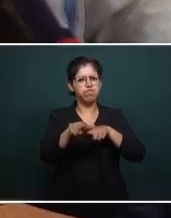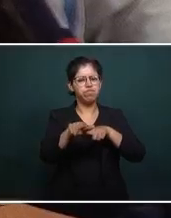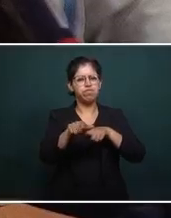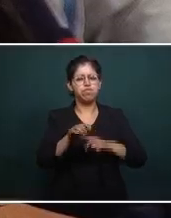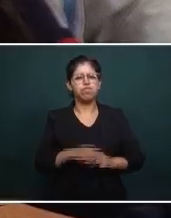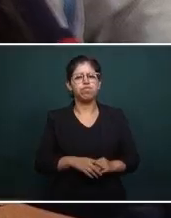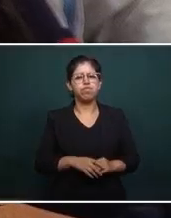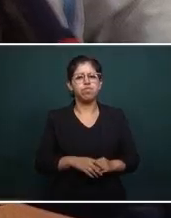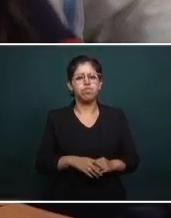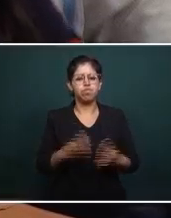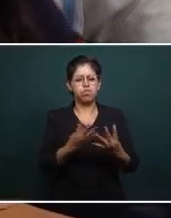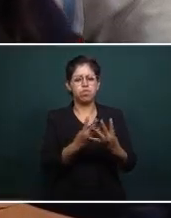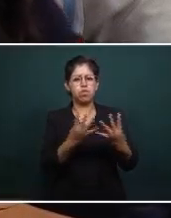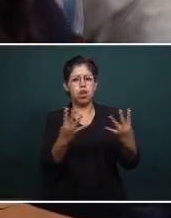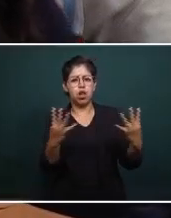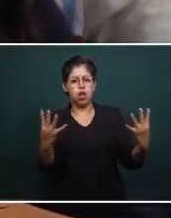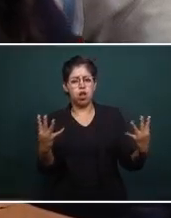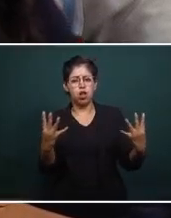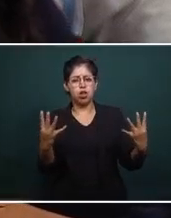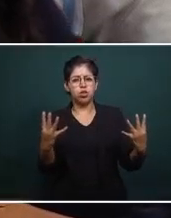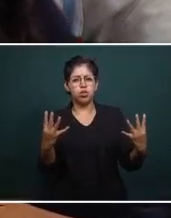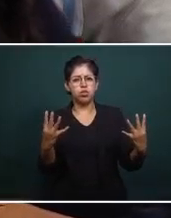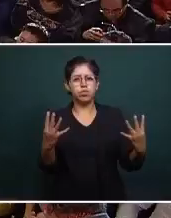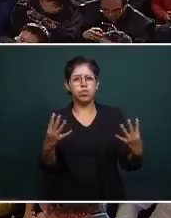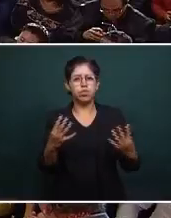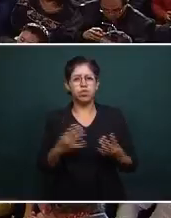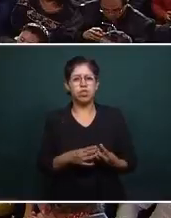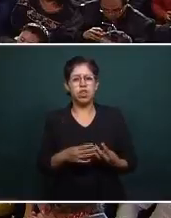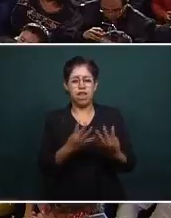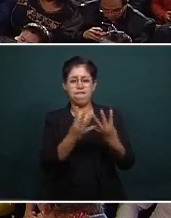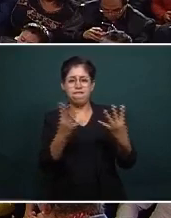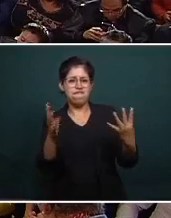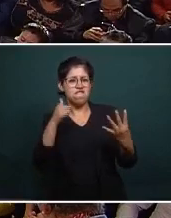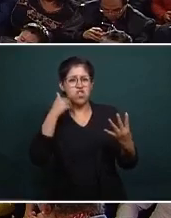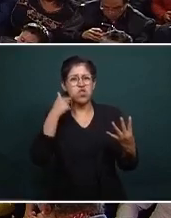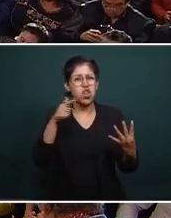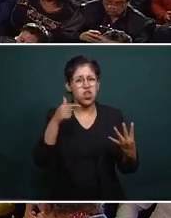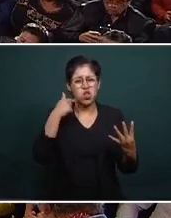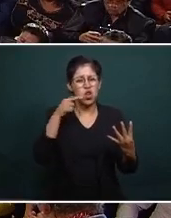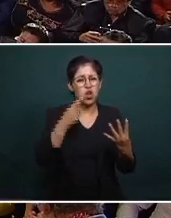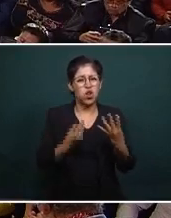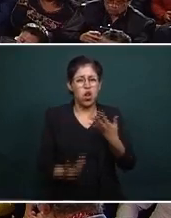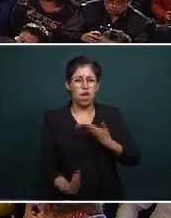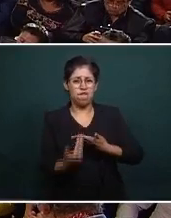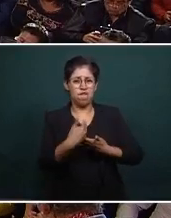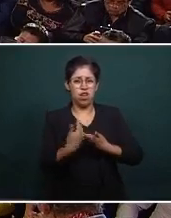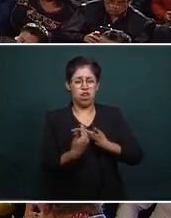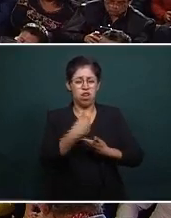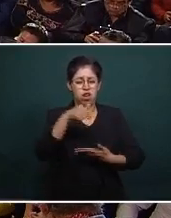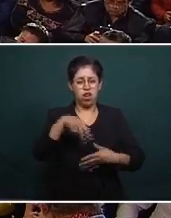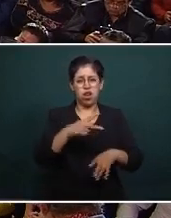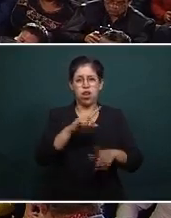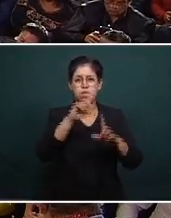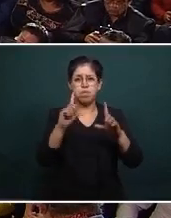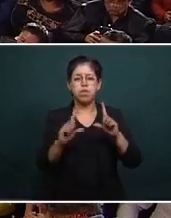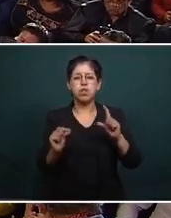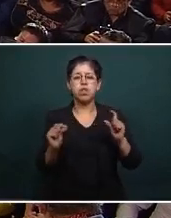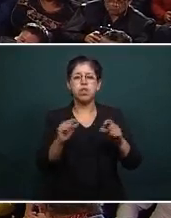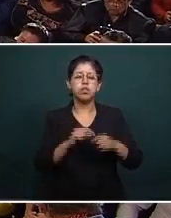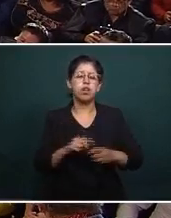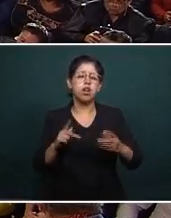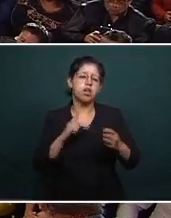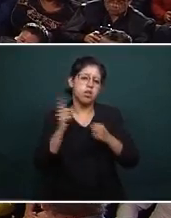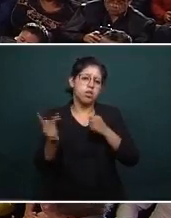bandera de campaña y de gestión esos mensajes de odio. ¿Usted le estaría pidiendo directamente al presidente de los